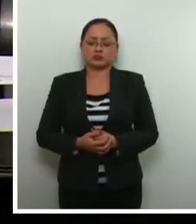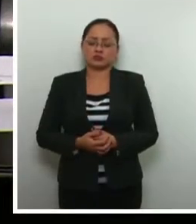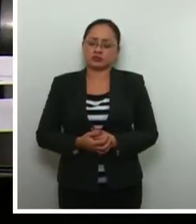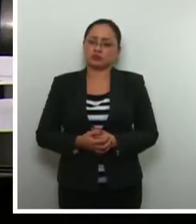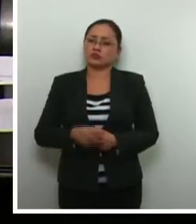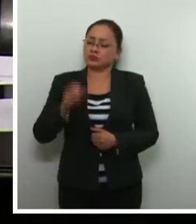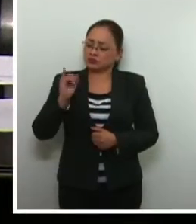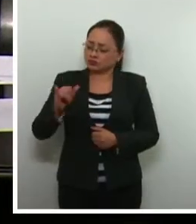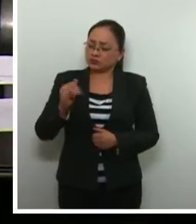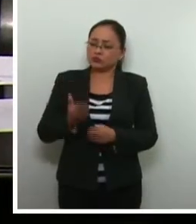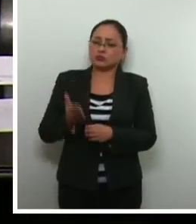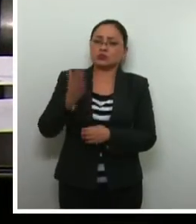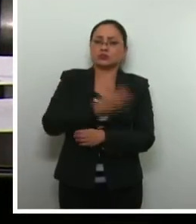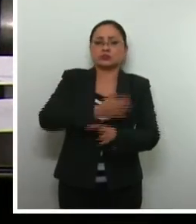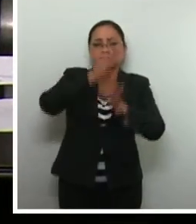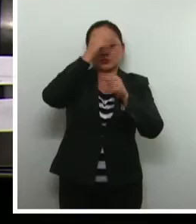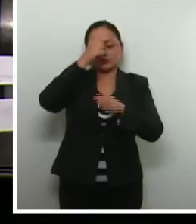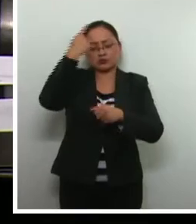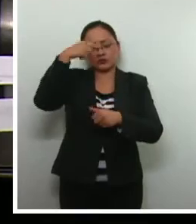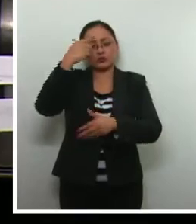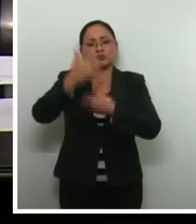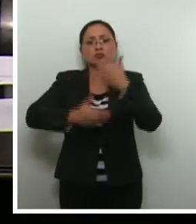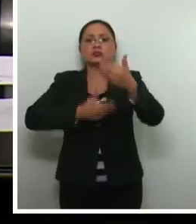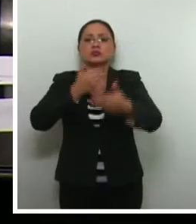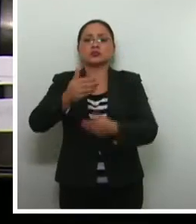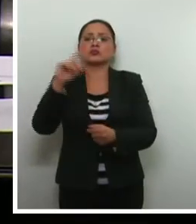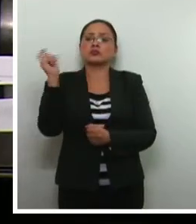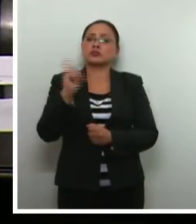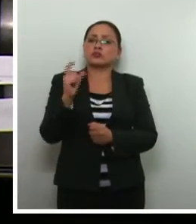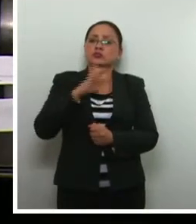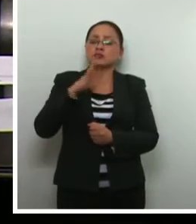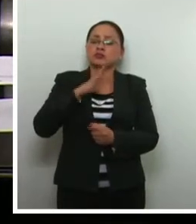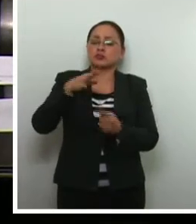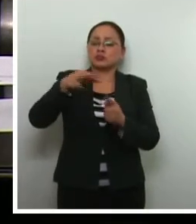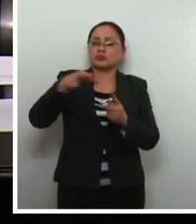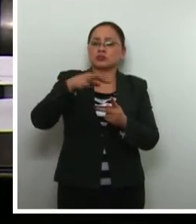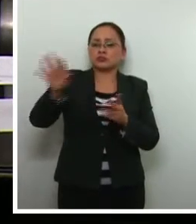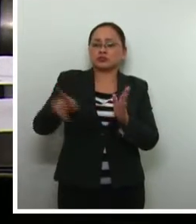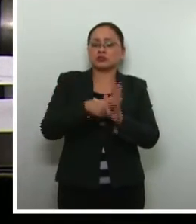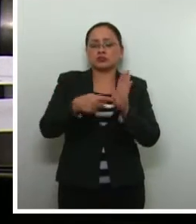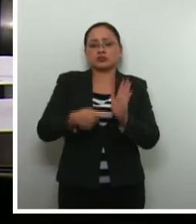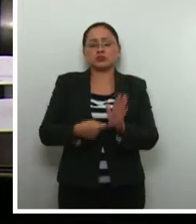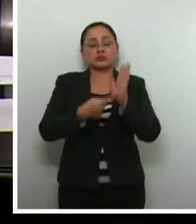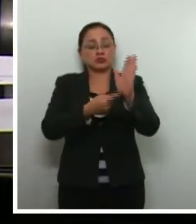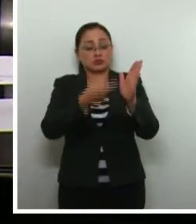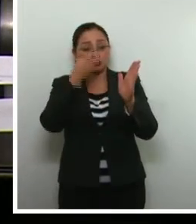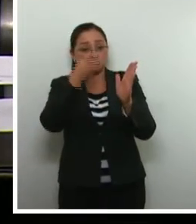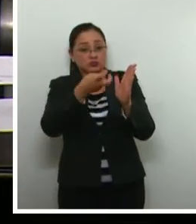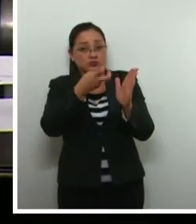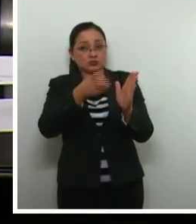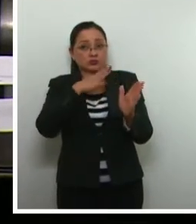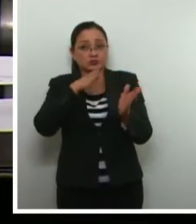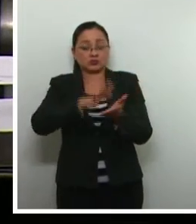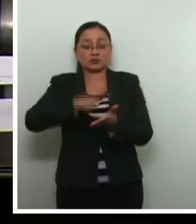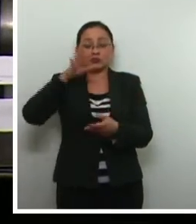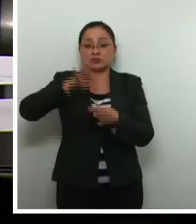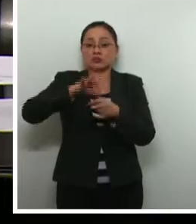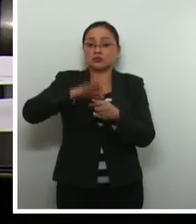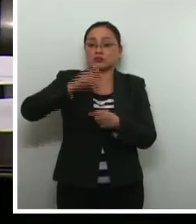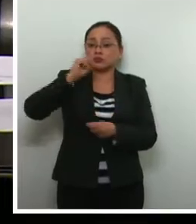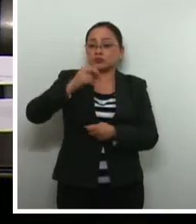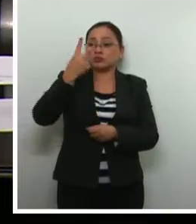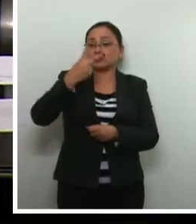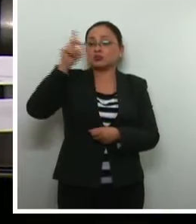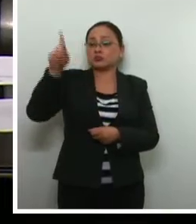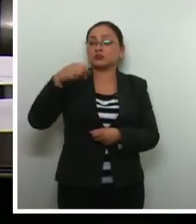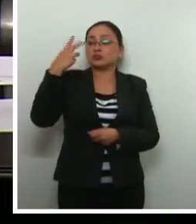Porque como lo acordamos en el procedimiento, al momento de presentarte la reserva, si ésta alcanzaba las 2/3